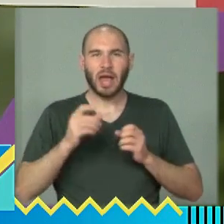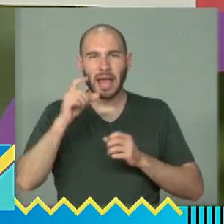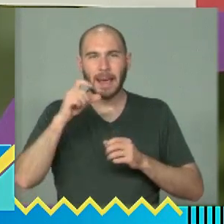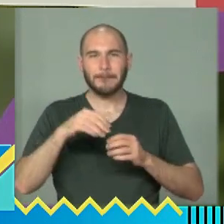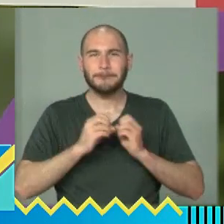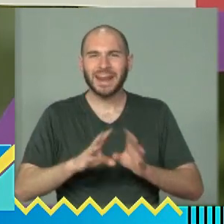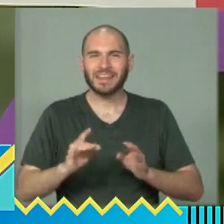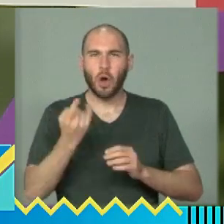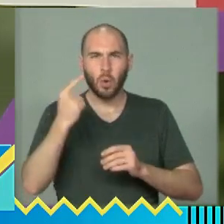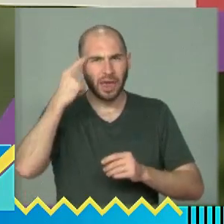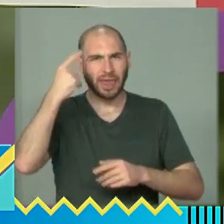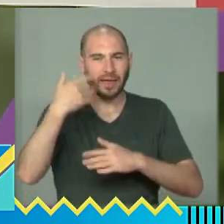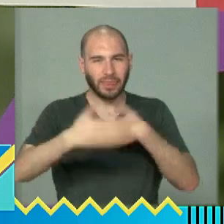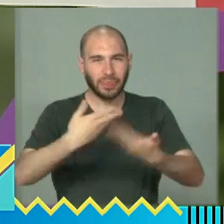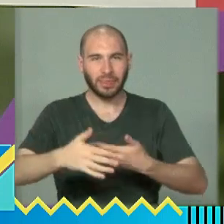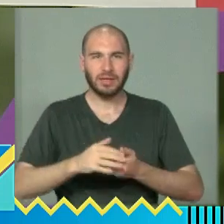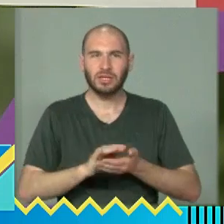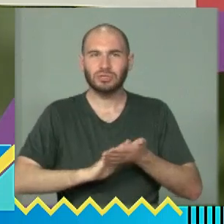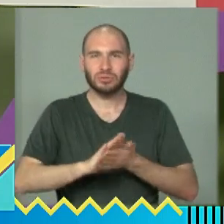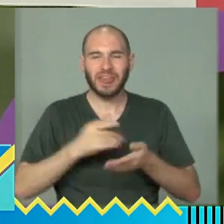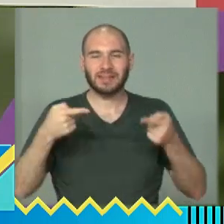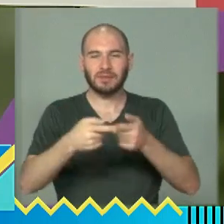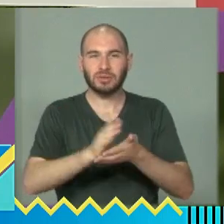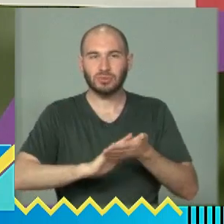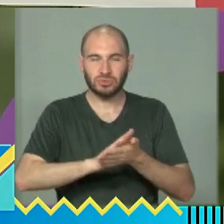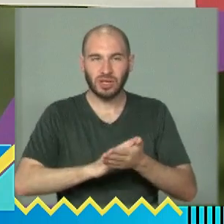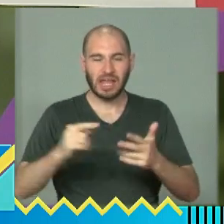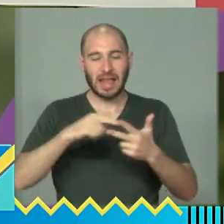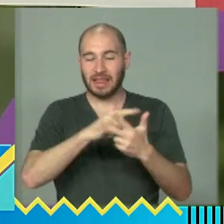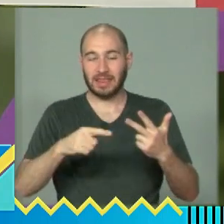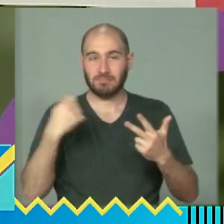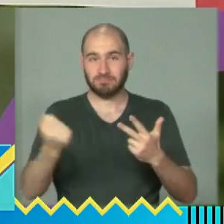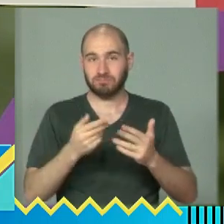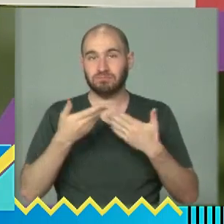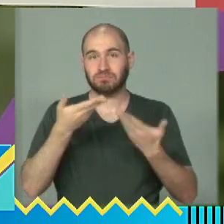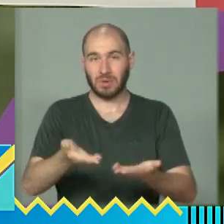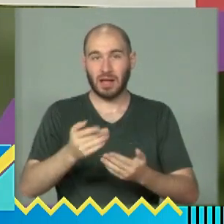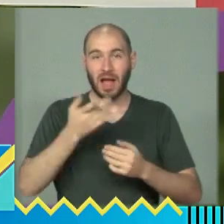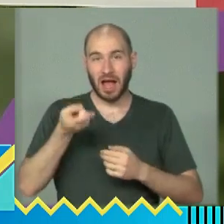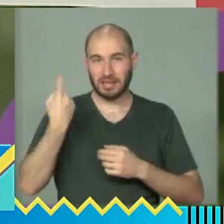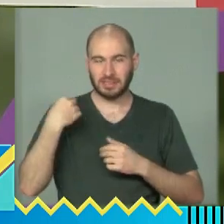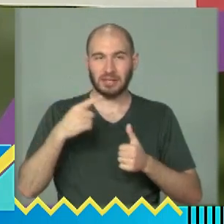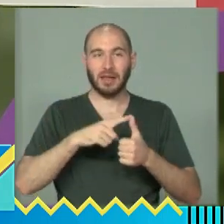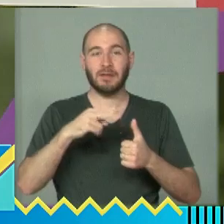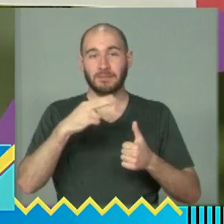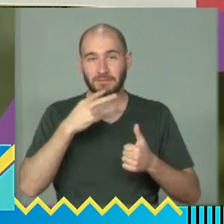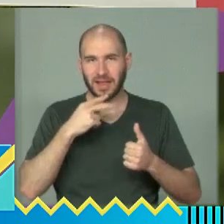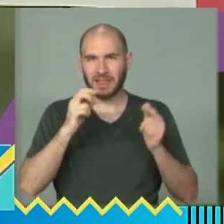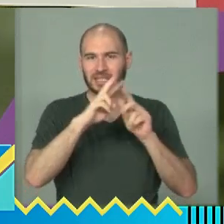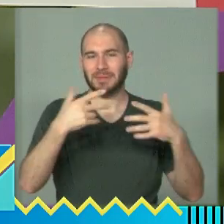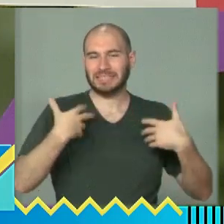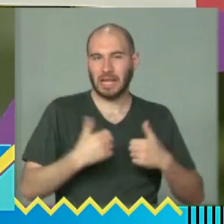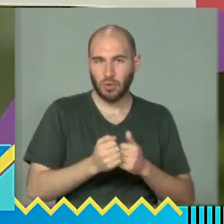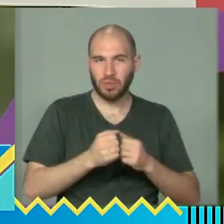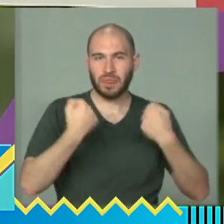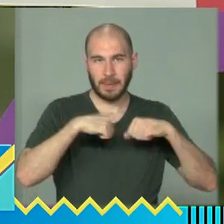Esta maratón de ideas, resolver desafíos. Tres grandes desafíos se les plantearon a los chicos ayer. Un desafío verde en relación a la salud